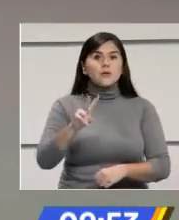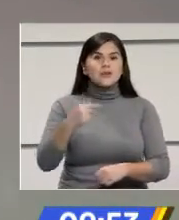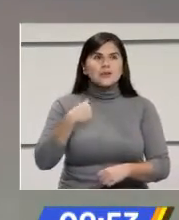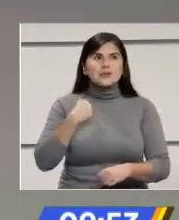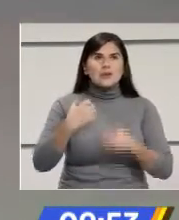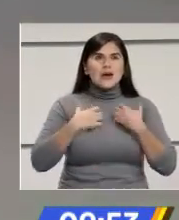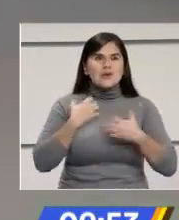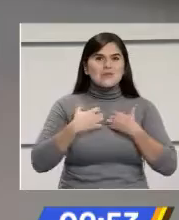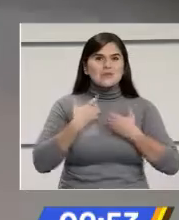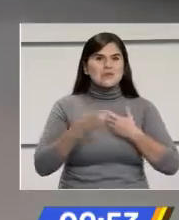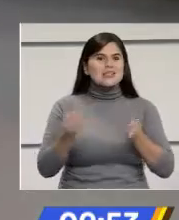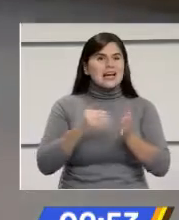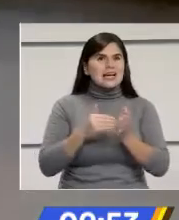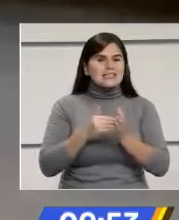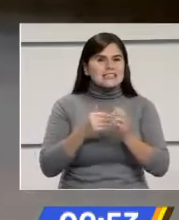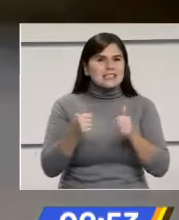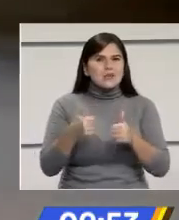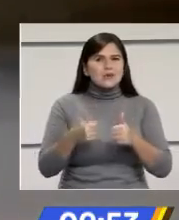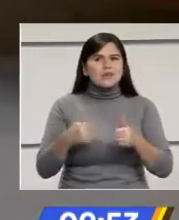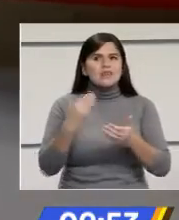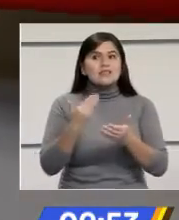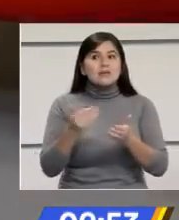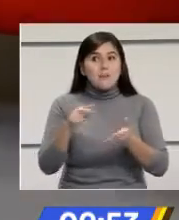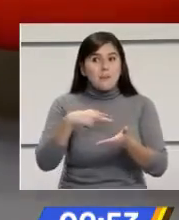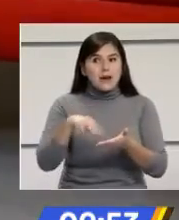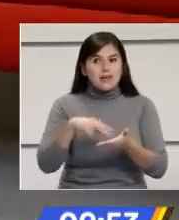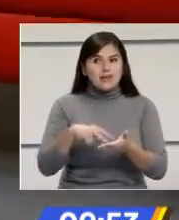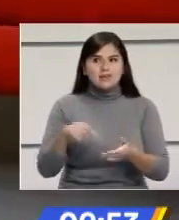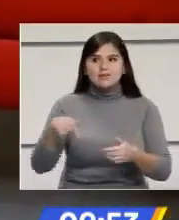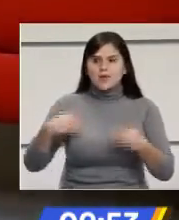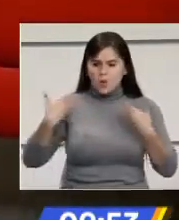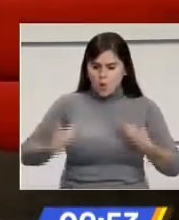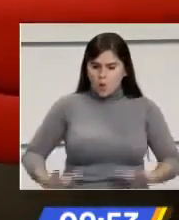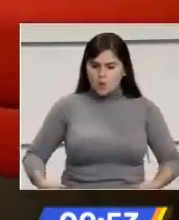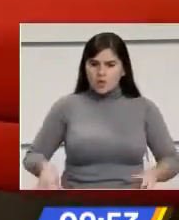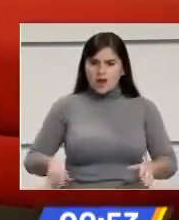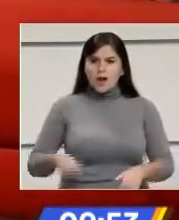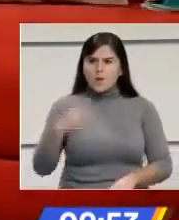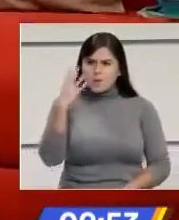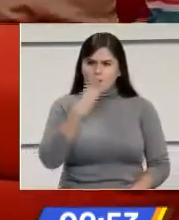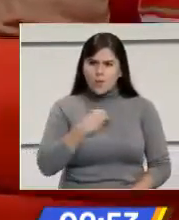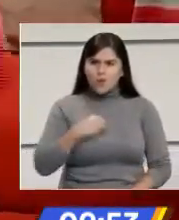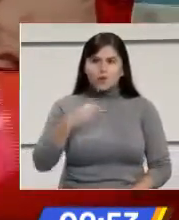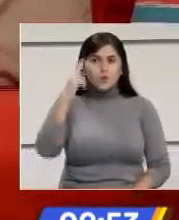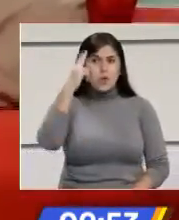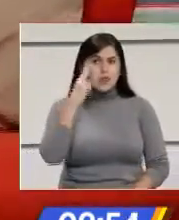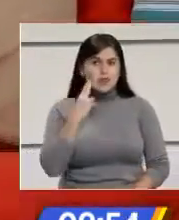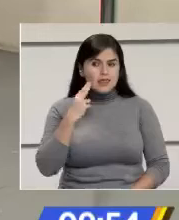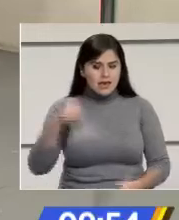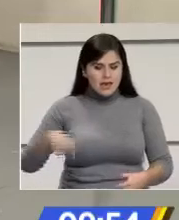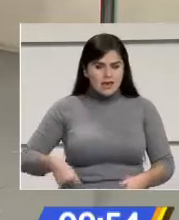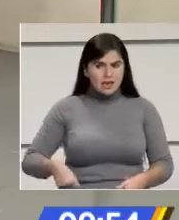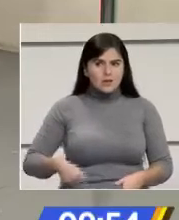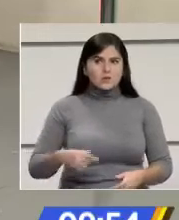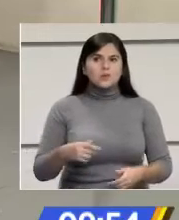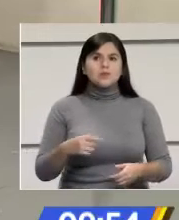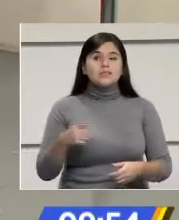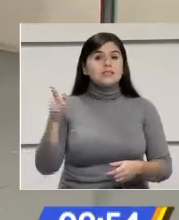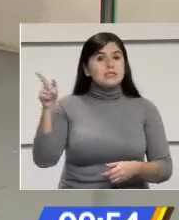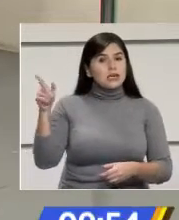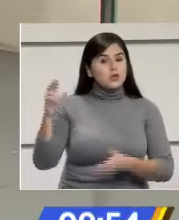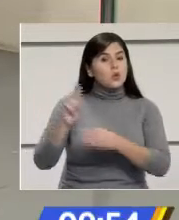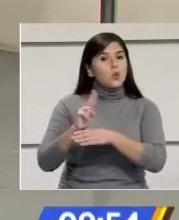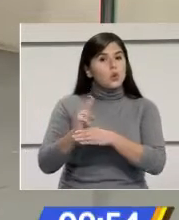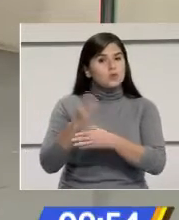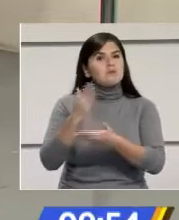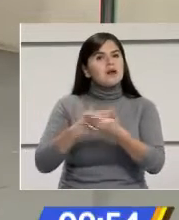yo estoy muy emocionada, ya les he dicho muchas veces. Este es un traje hermoso, es elegante, es negro completamente y lo utilizan para algunas de sus